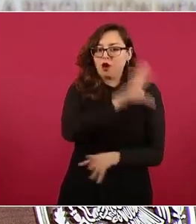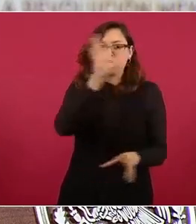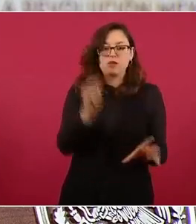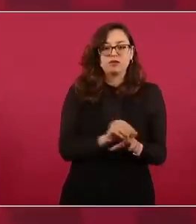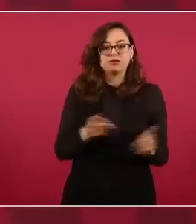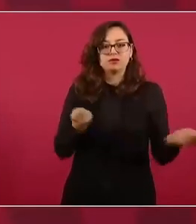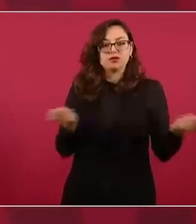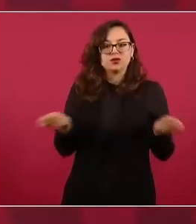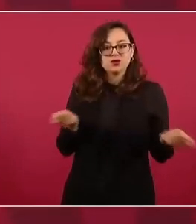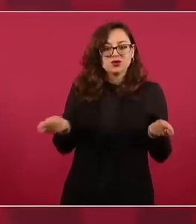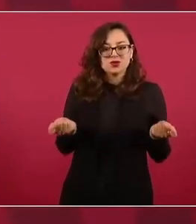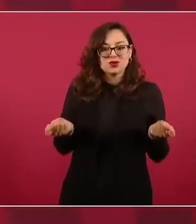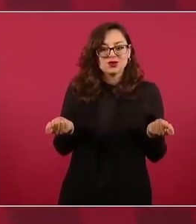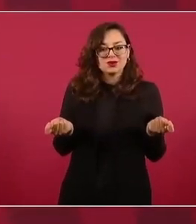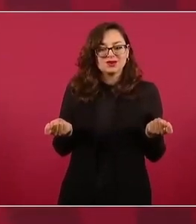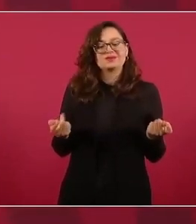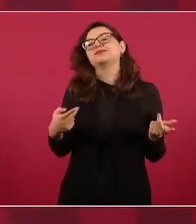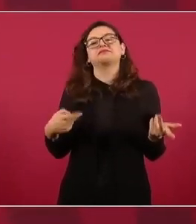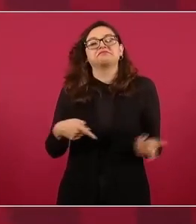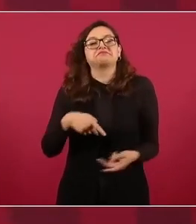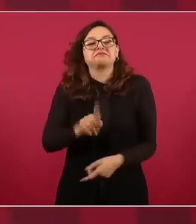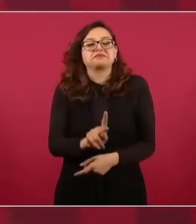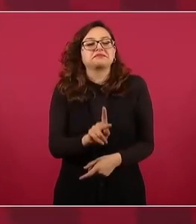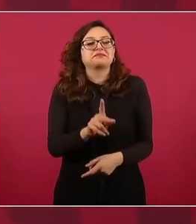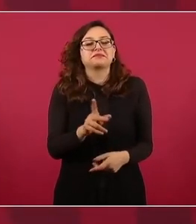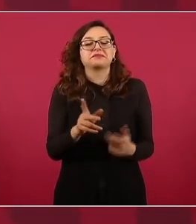pero crearon este mecanismo